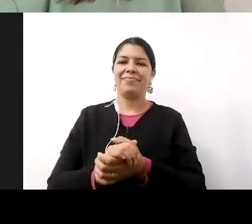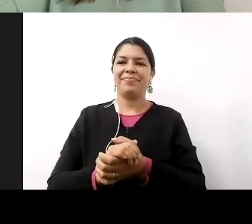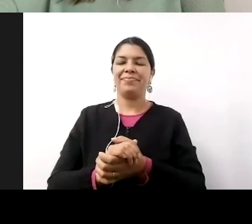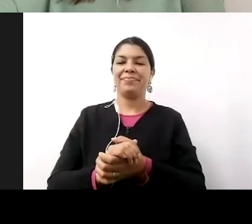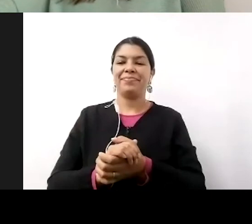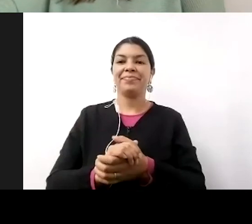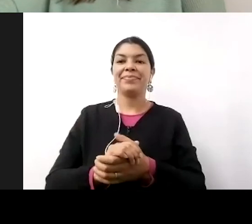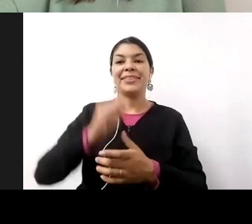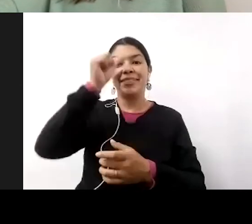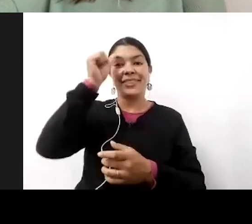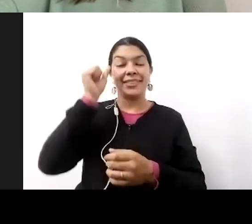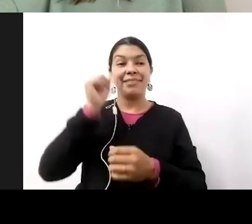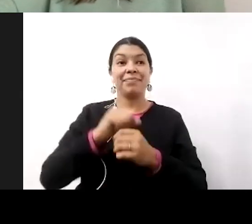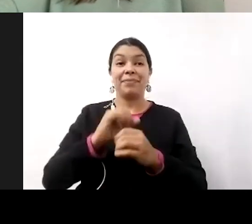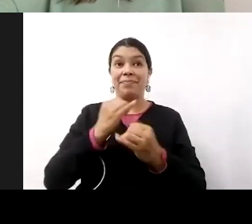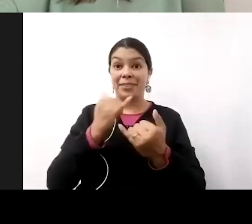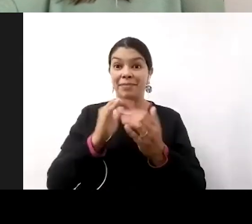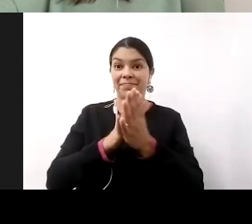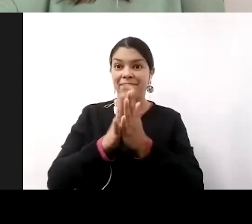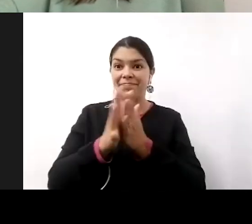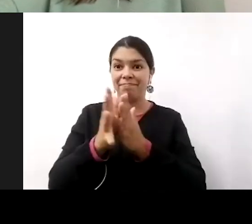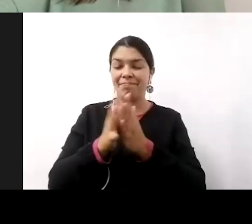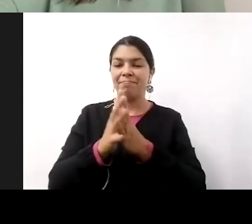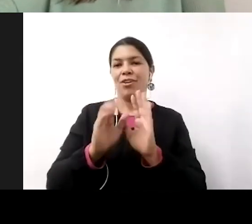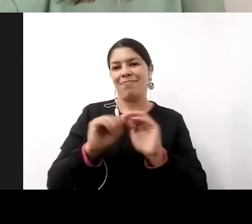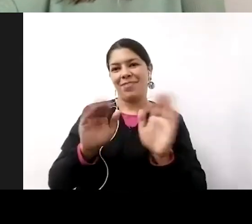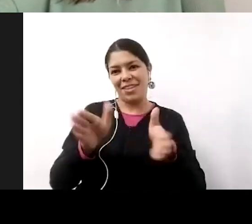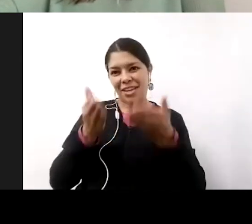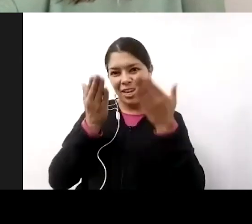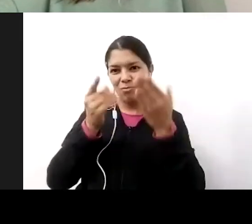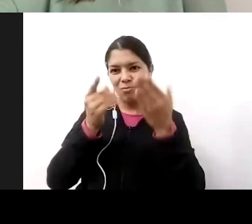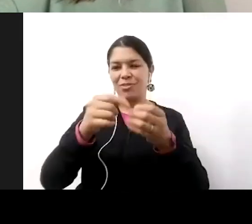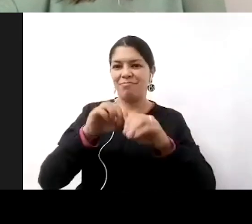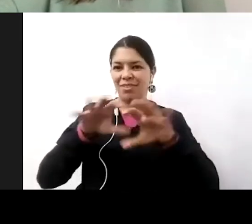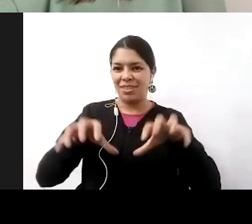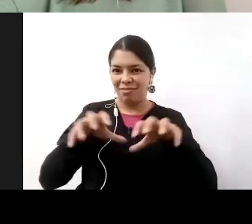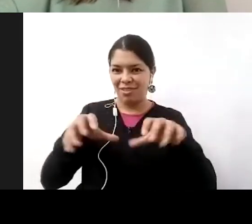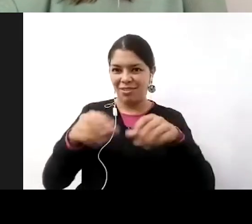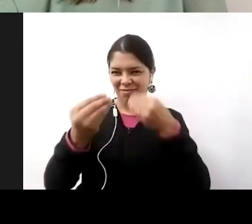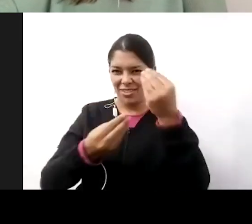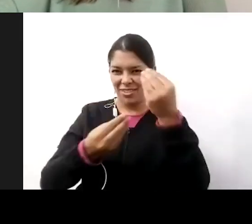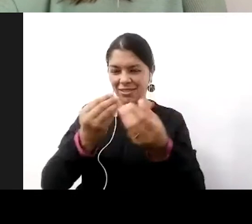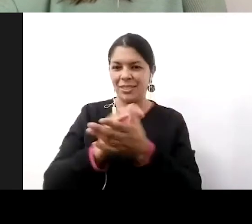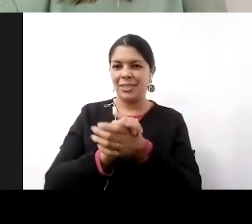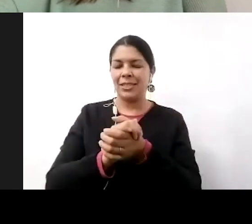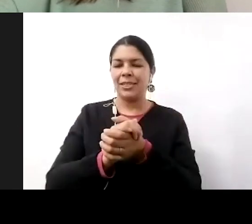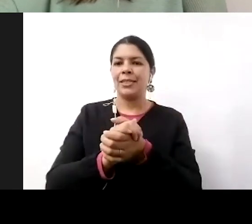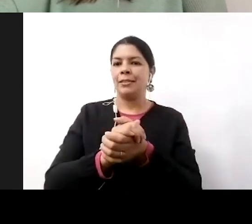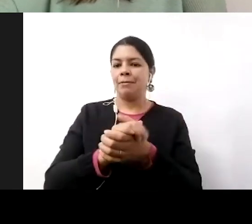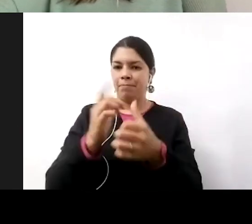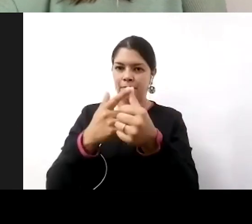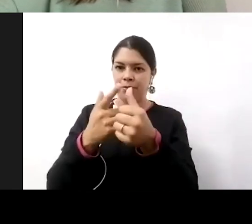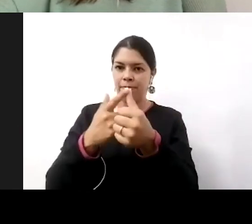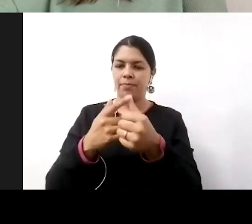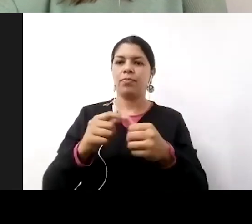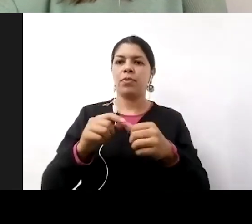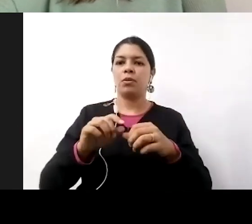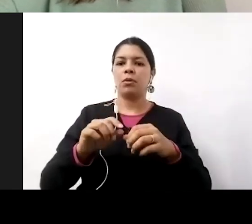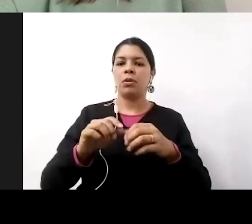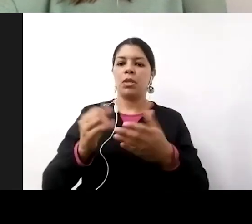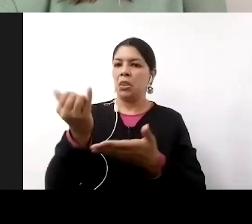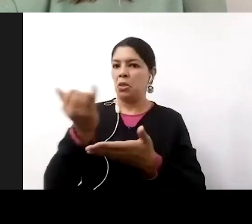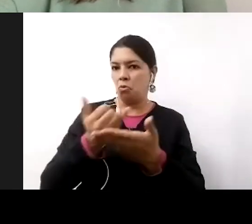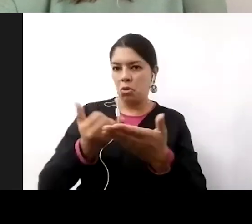información, los vamos a invitar a que hagan un ejercicio. Lo primero que deben hacer es dibujar, va a ser con plastilina o a manera